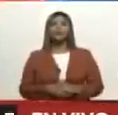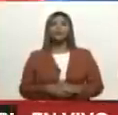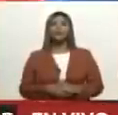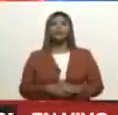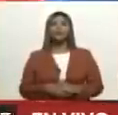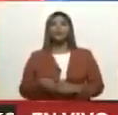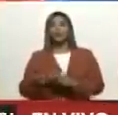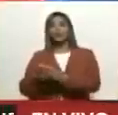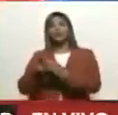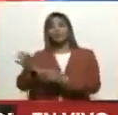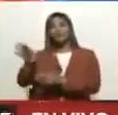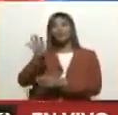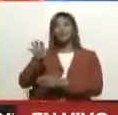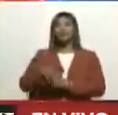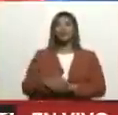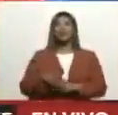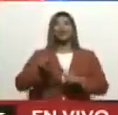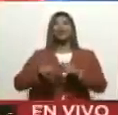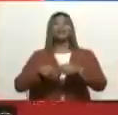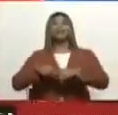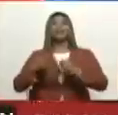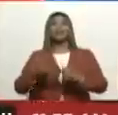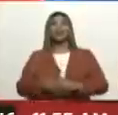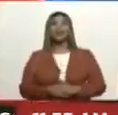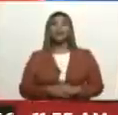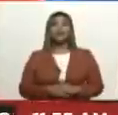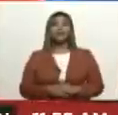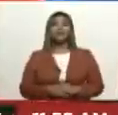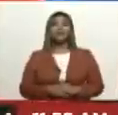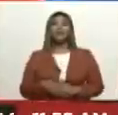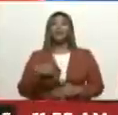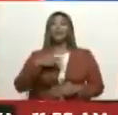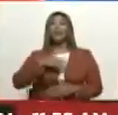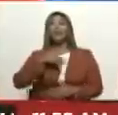extorsión, causar el daño que